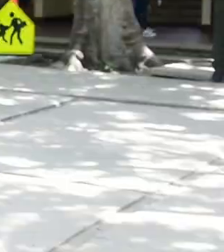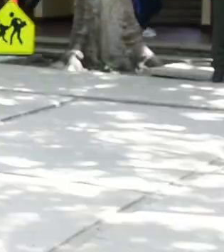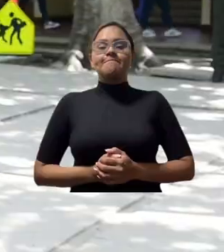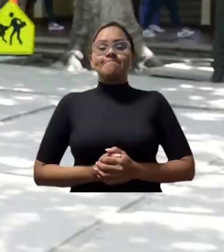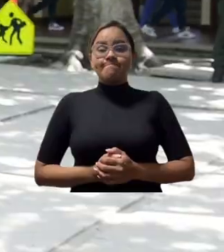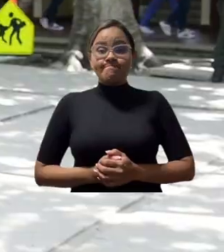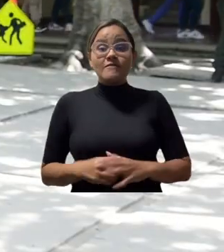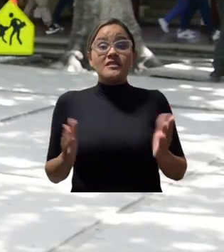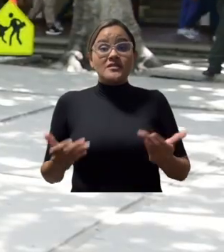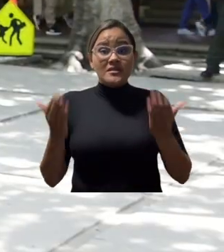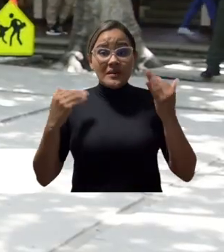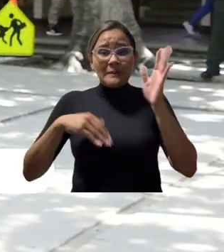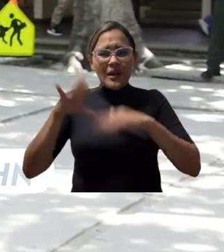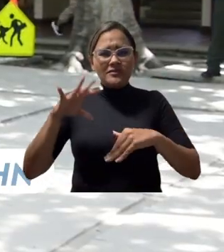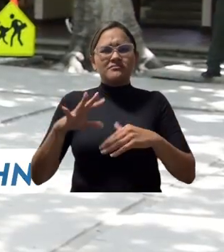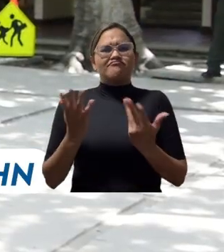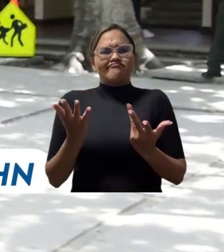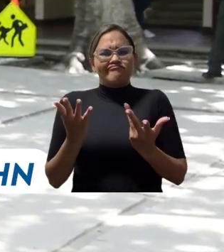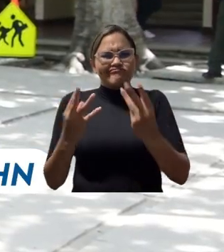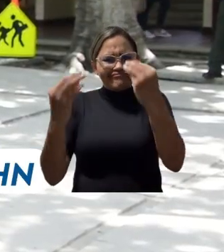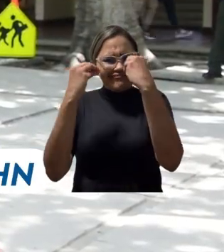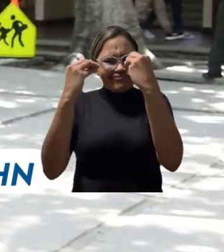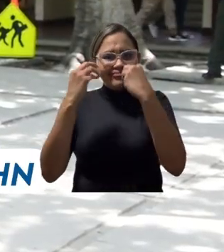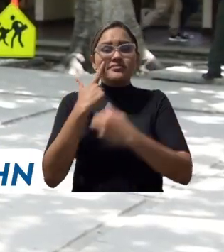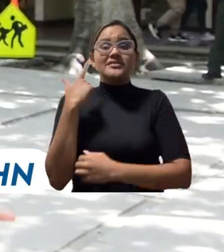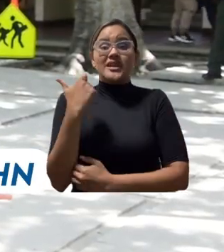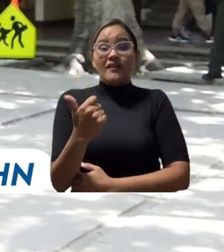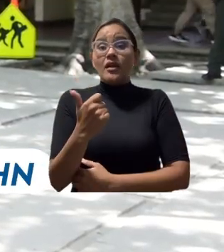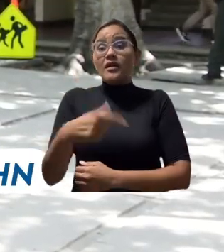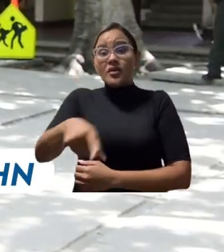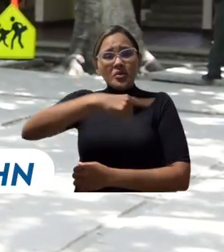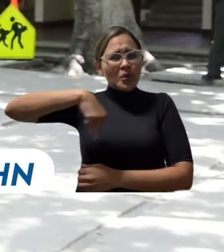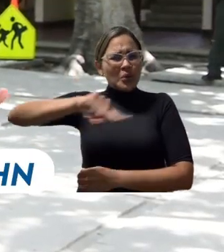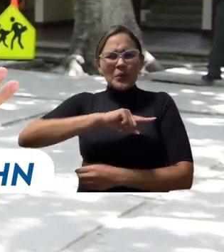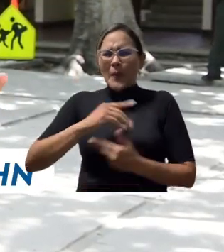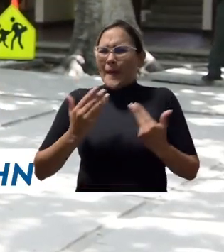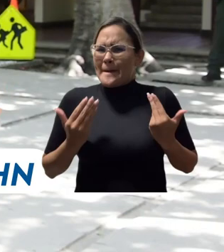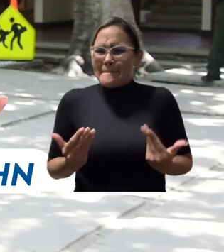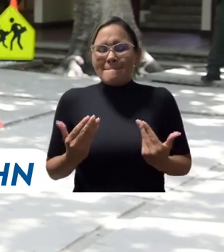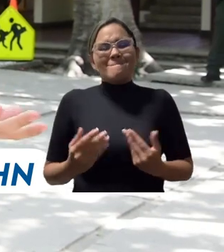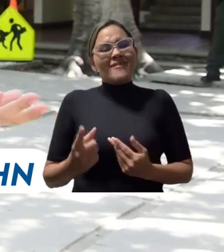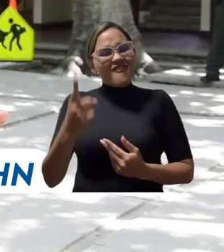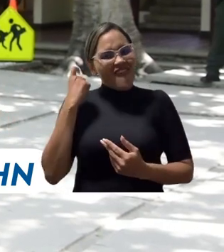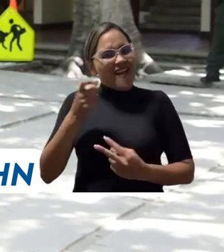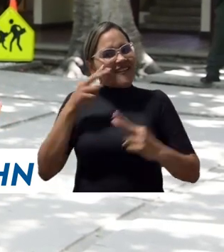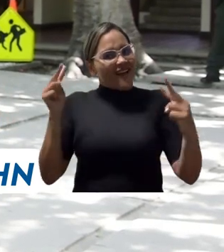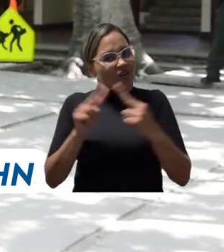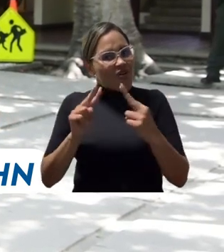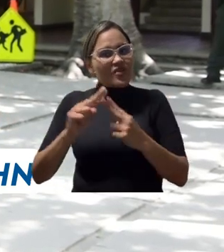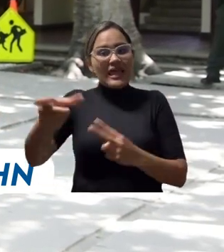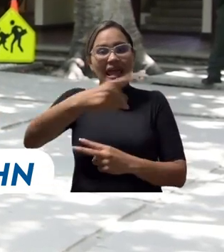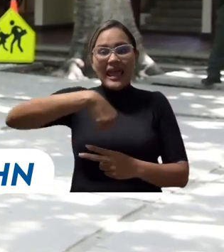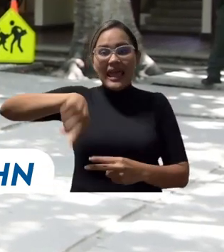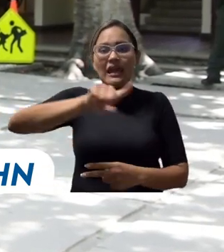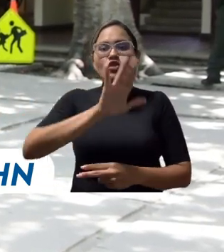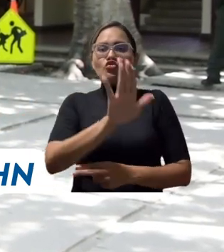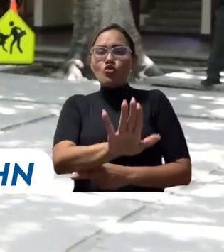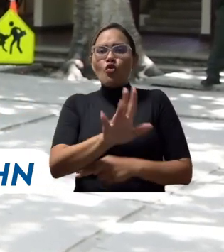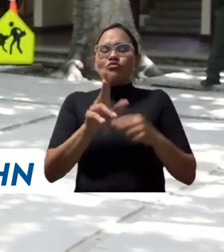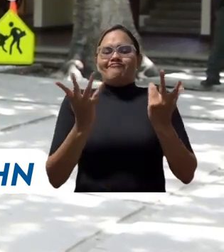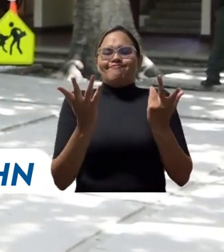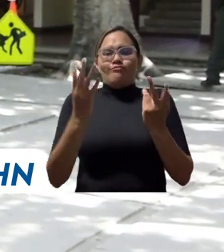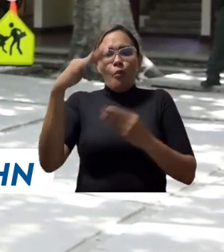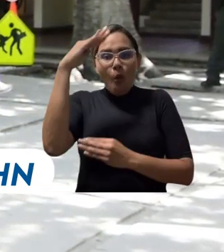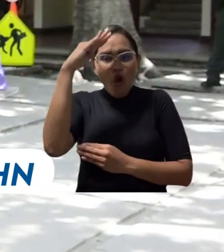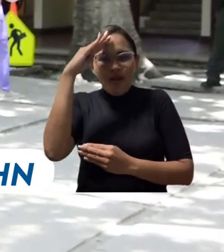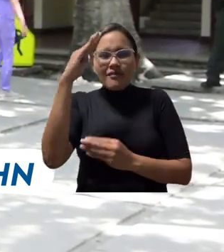Me ha parecido súper chévere porque muchos estudiantes desconocemos en realidad la labor tan bonita que tienen los policías en Colombia y en realidad en todos